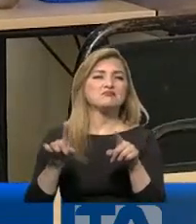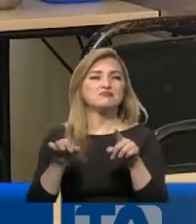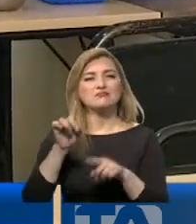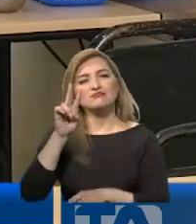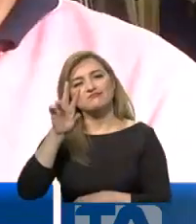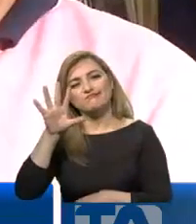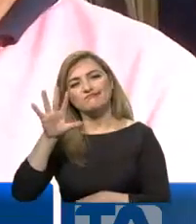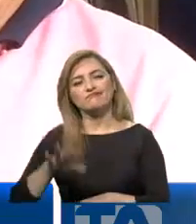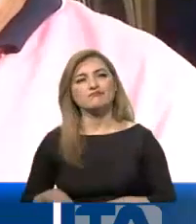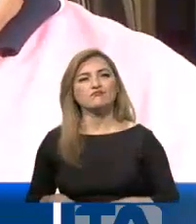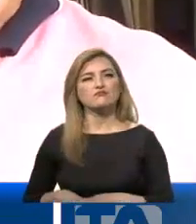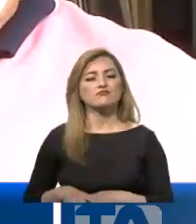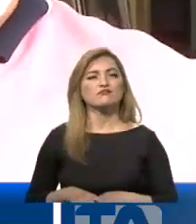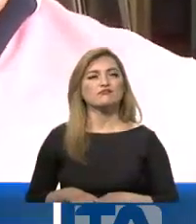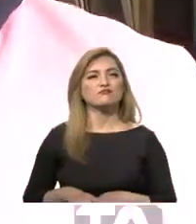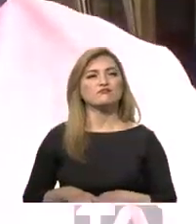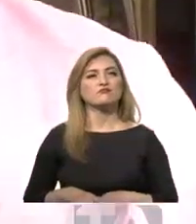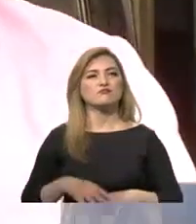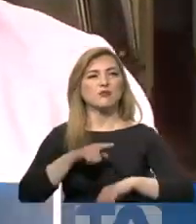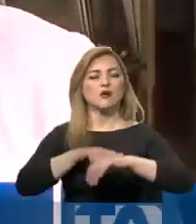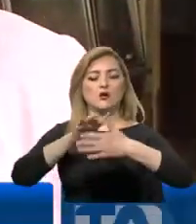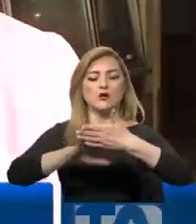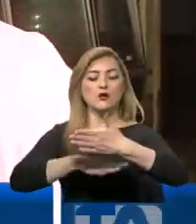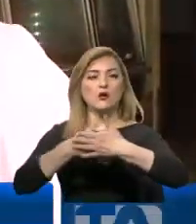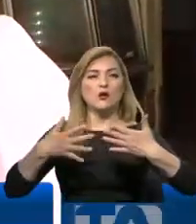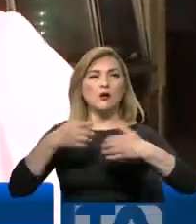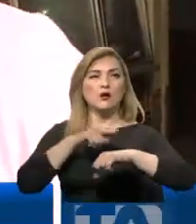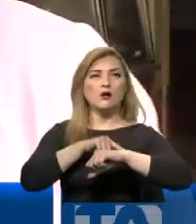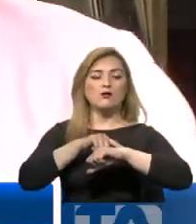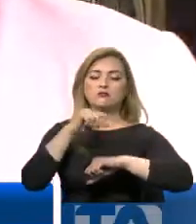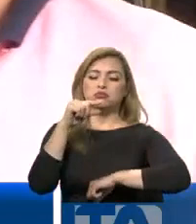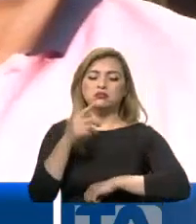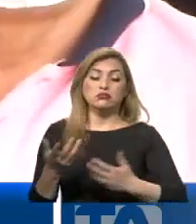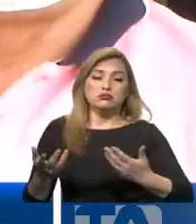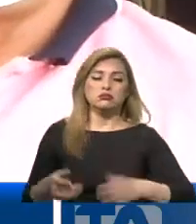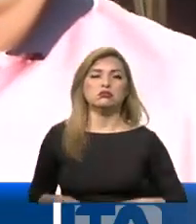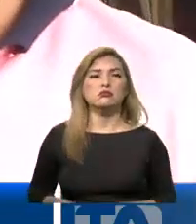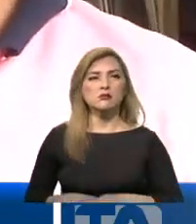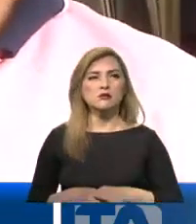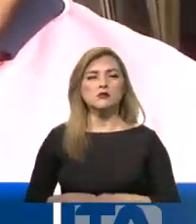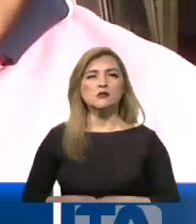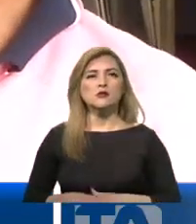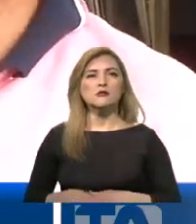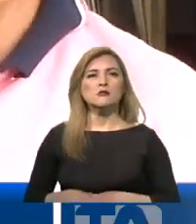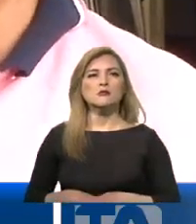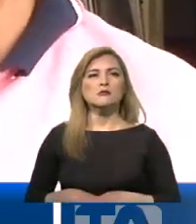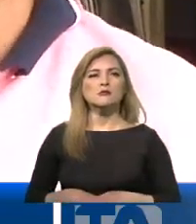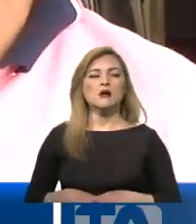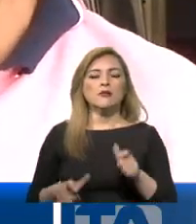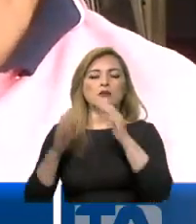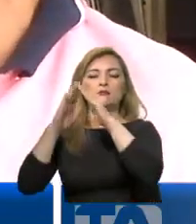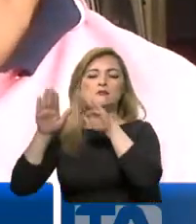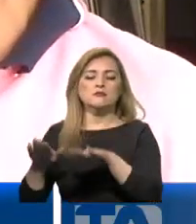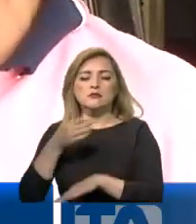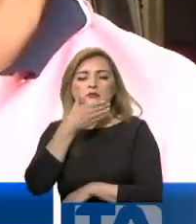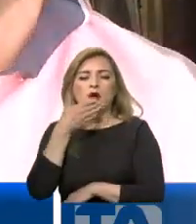cerca de 25. El horario de atención también es corto, entonces la gente tiende a quedarse en la